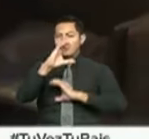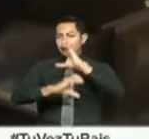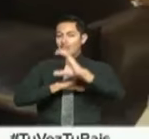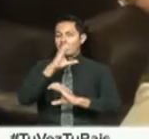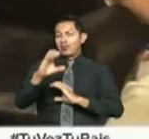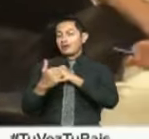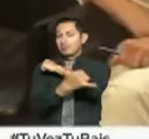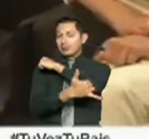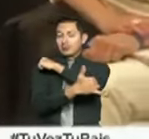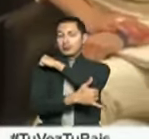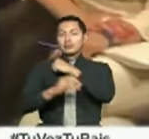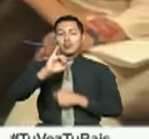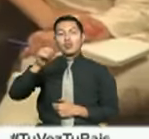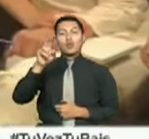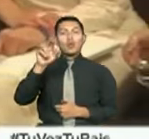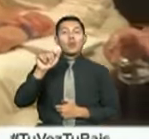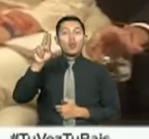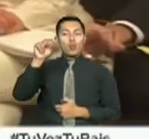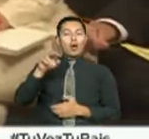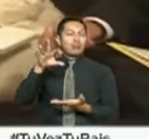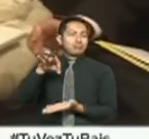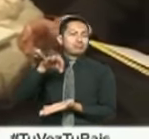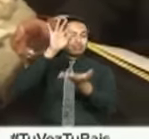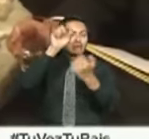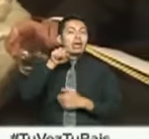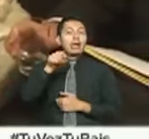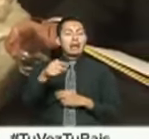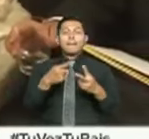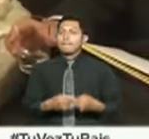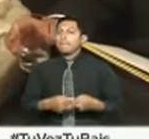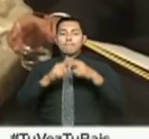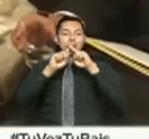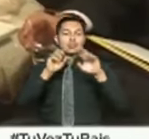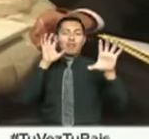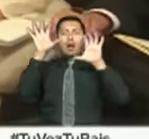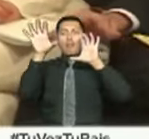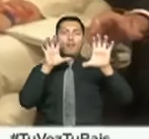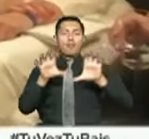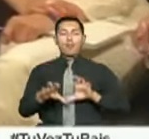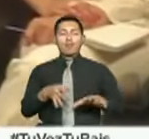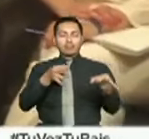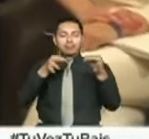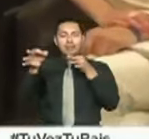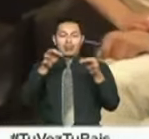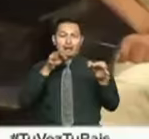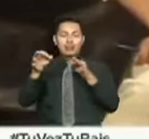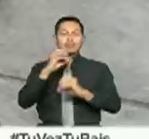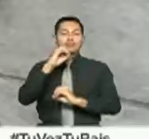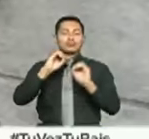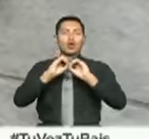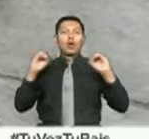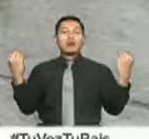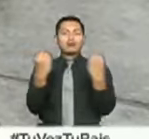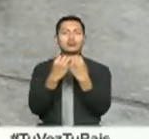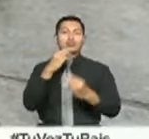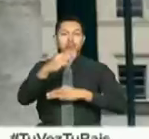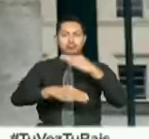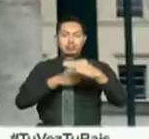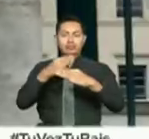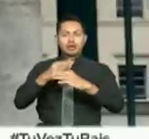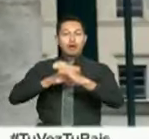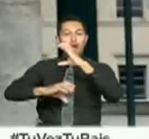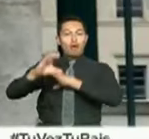Carlos Casinelli, se encuentra preparando su exposición ante el Comité de Balanza de Pagos de la Organización Mundial del Comercio,